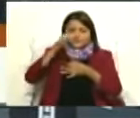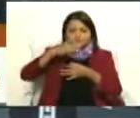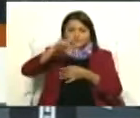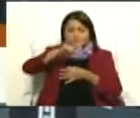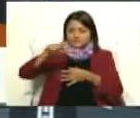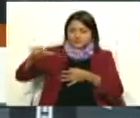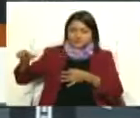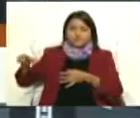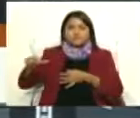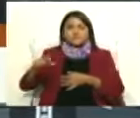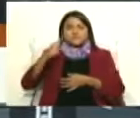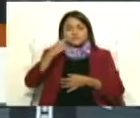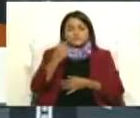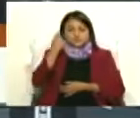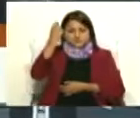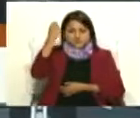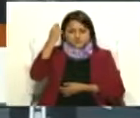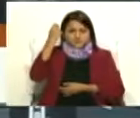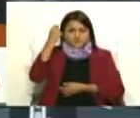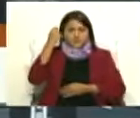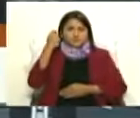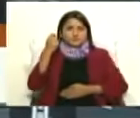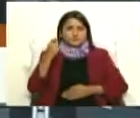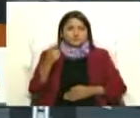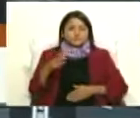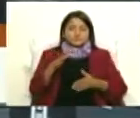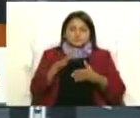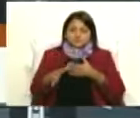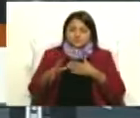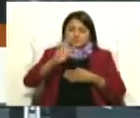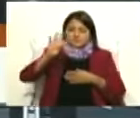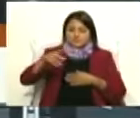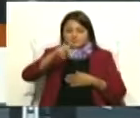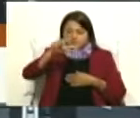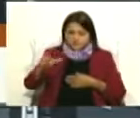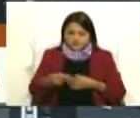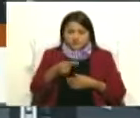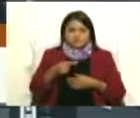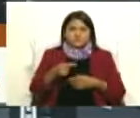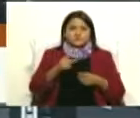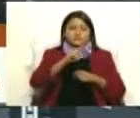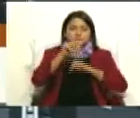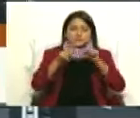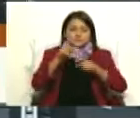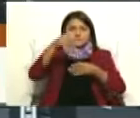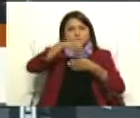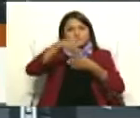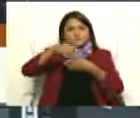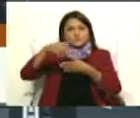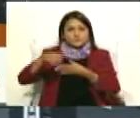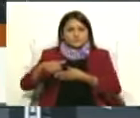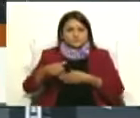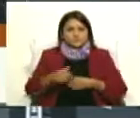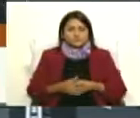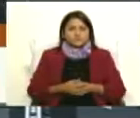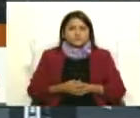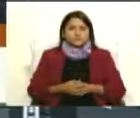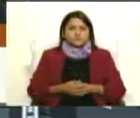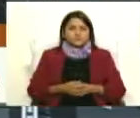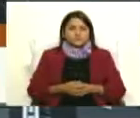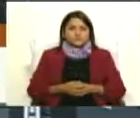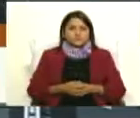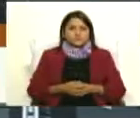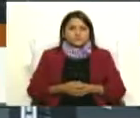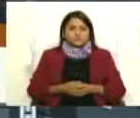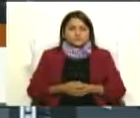primera vez que esta controversia territorial histórica es sometida a consulta de nuestro pueblo.